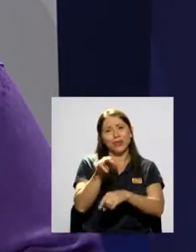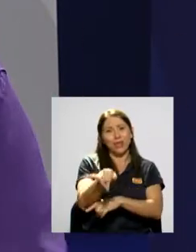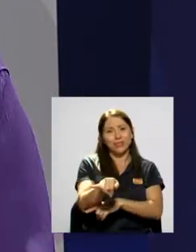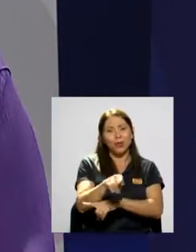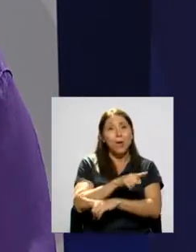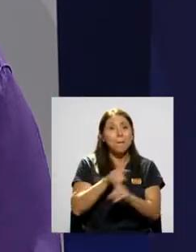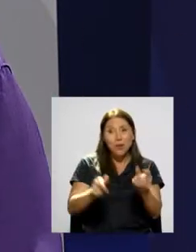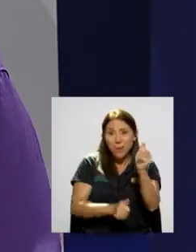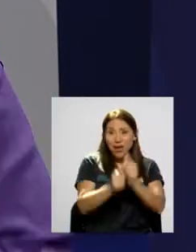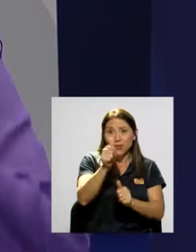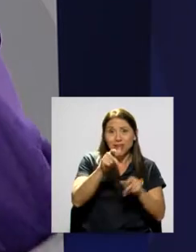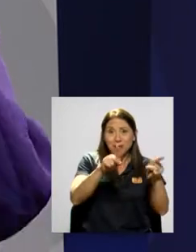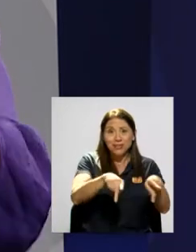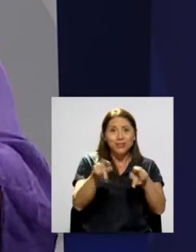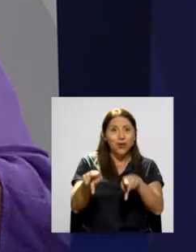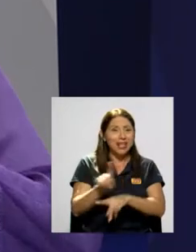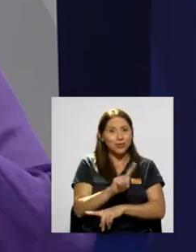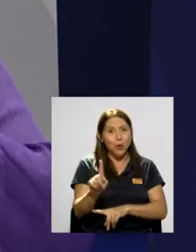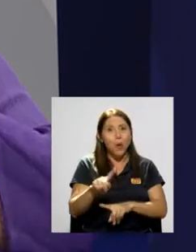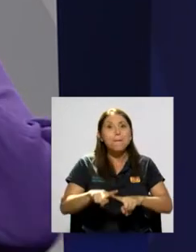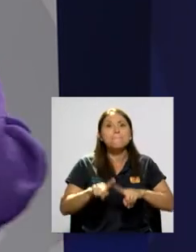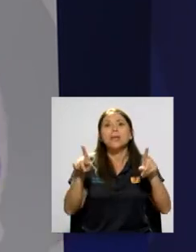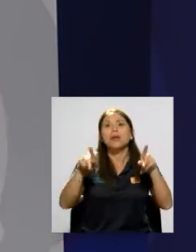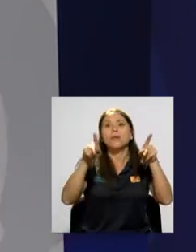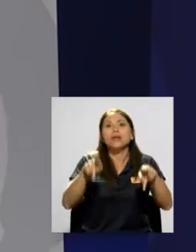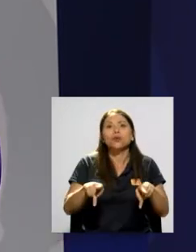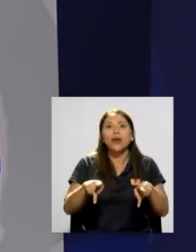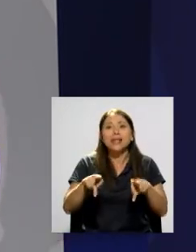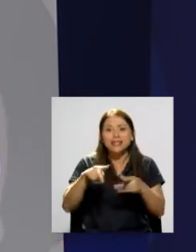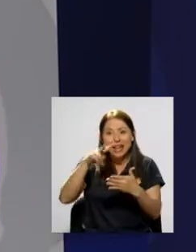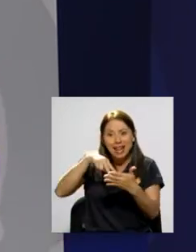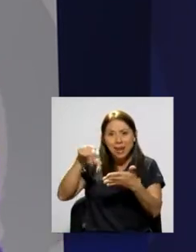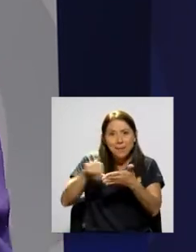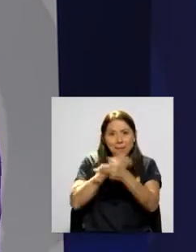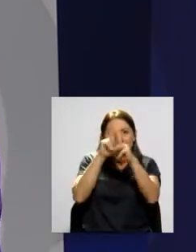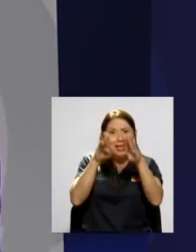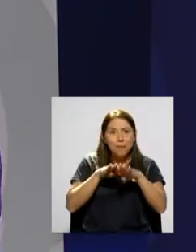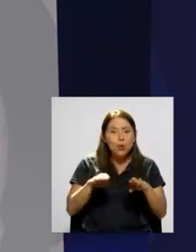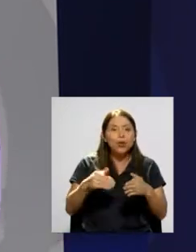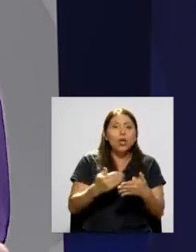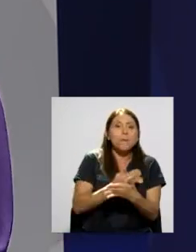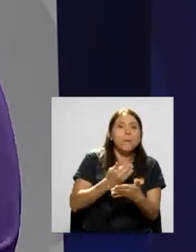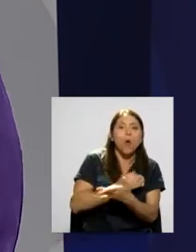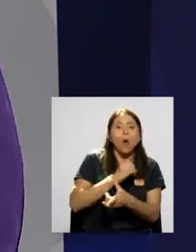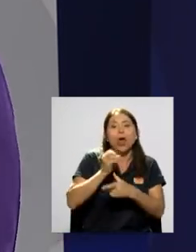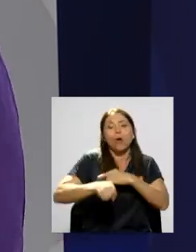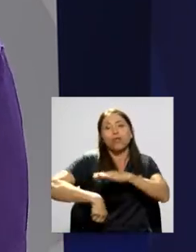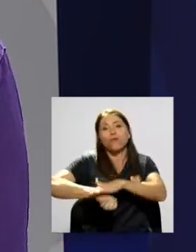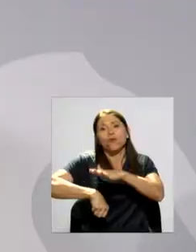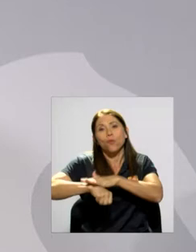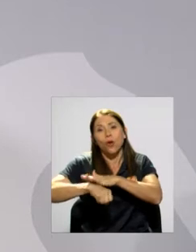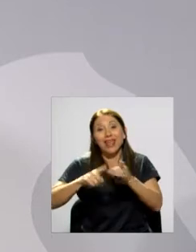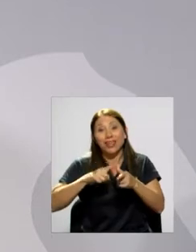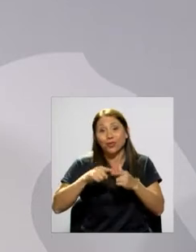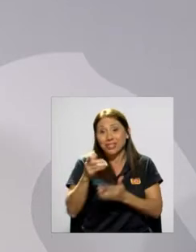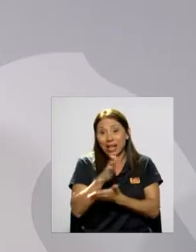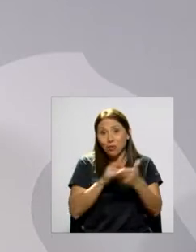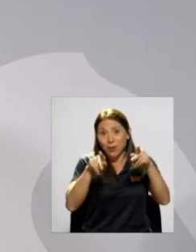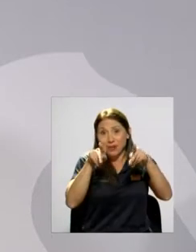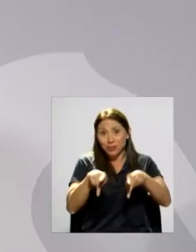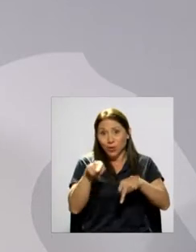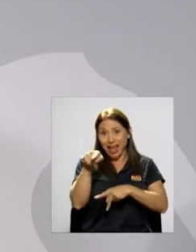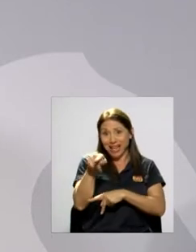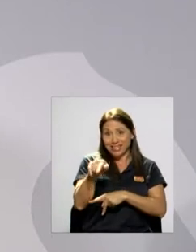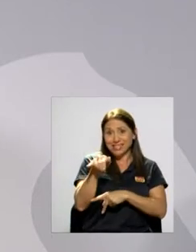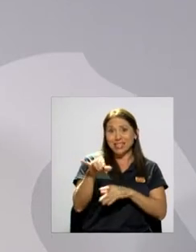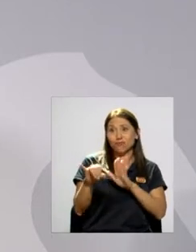sí lo es las cosas de cine, de fútbol. Entonces, cuando alguna de estas figuras habla, tienen un impacto enorme. Sé que ya de alguna